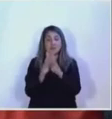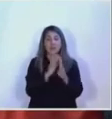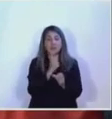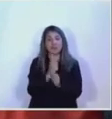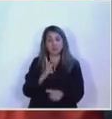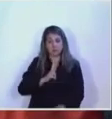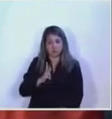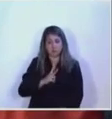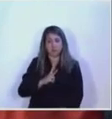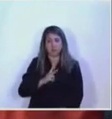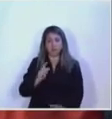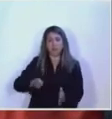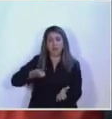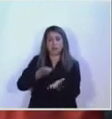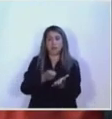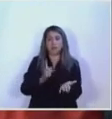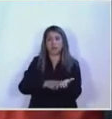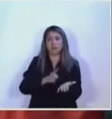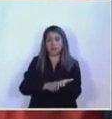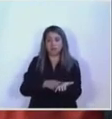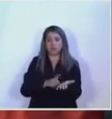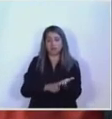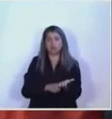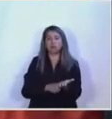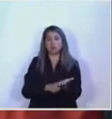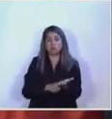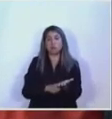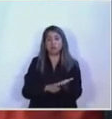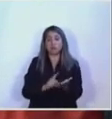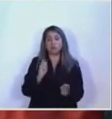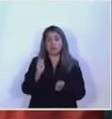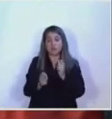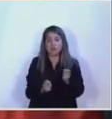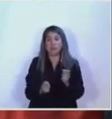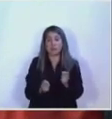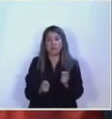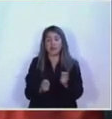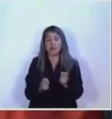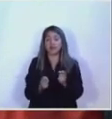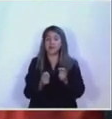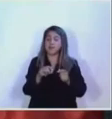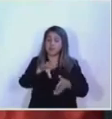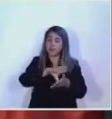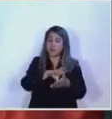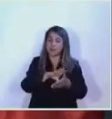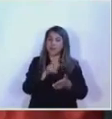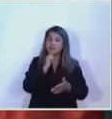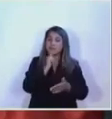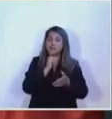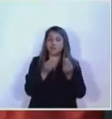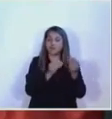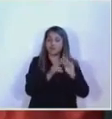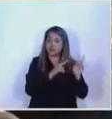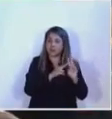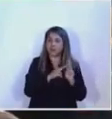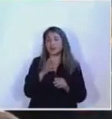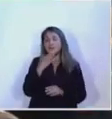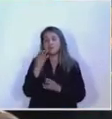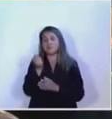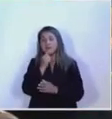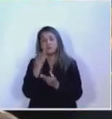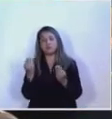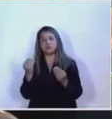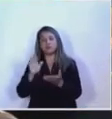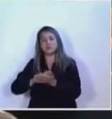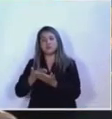formal con un aporte tributario que permita equiparar la cancha en un país que tiene mucho por perfeccionar, pero también por sanar. Nunca es